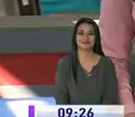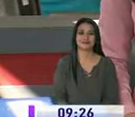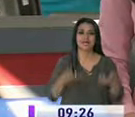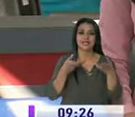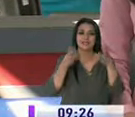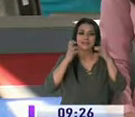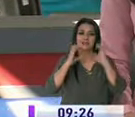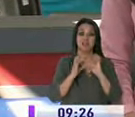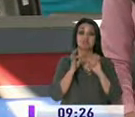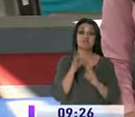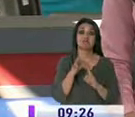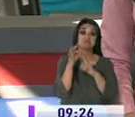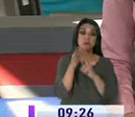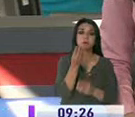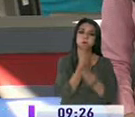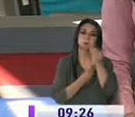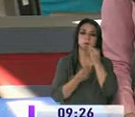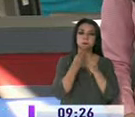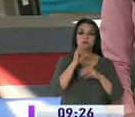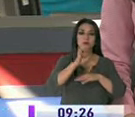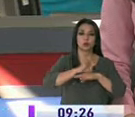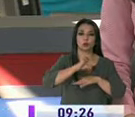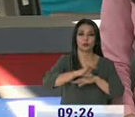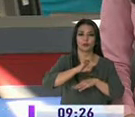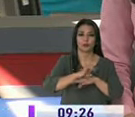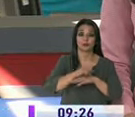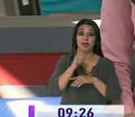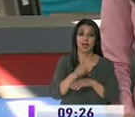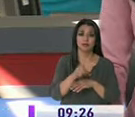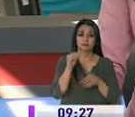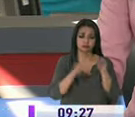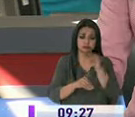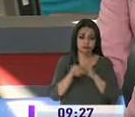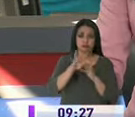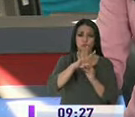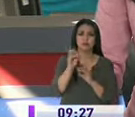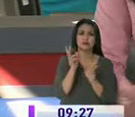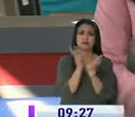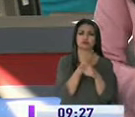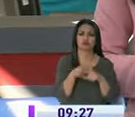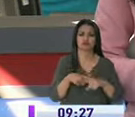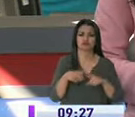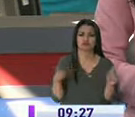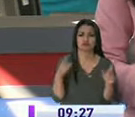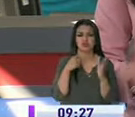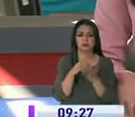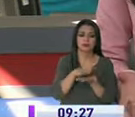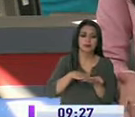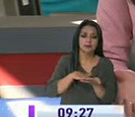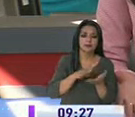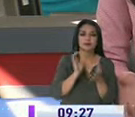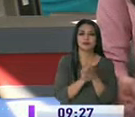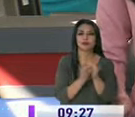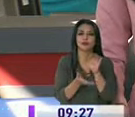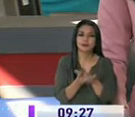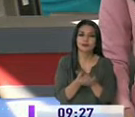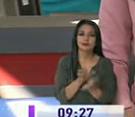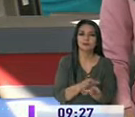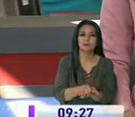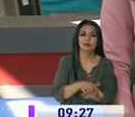Es uno de los principales alimentos del Ecuador con el que se elabora más de 40 productos, entre ellos la natilla, tortillas, majadas